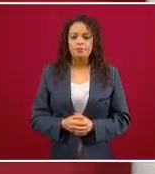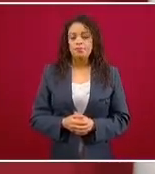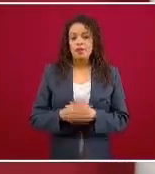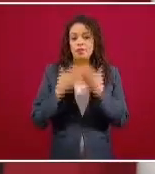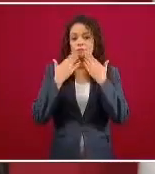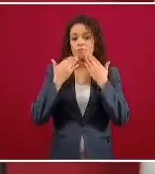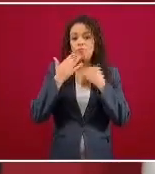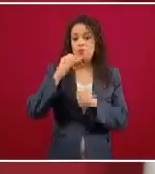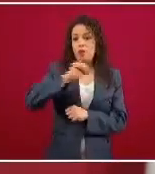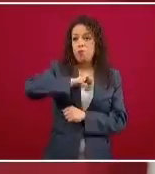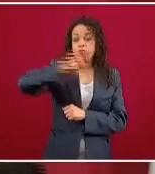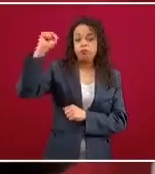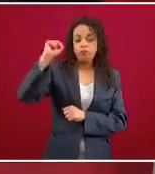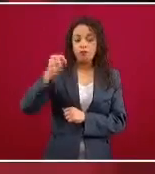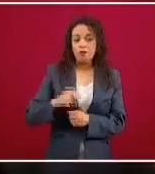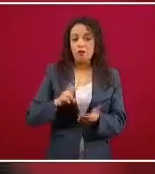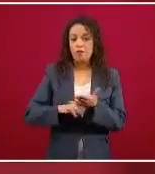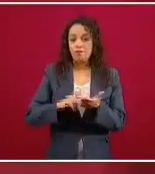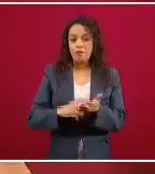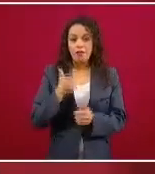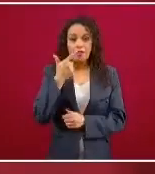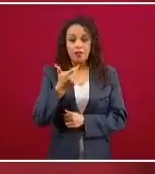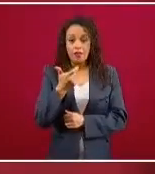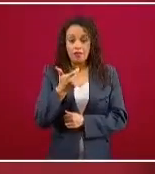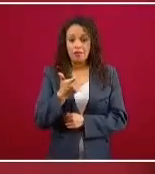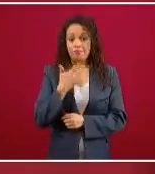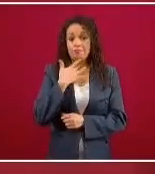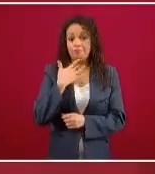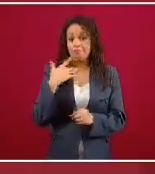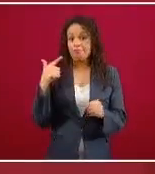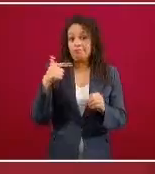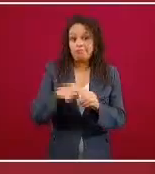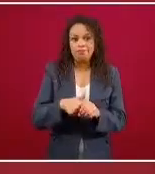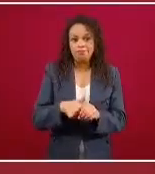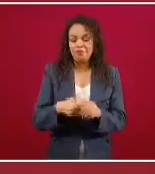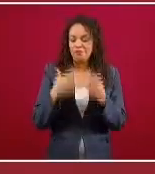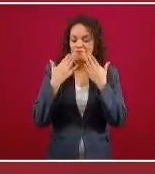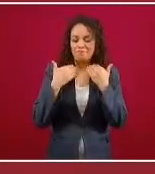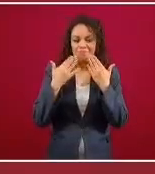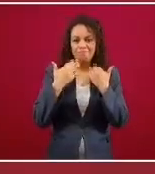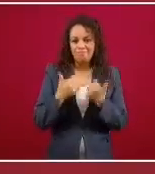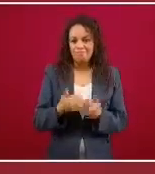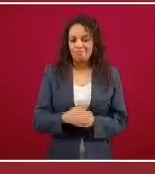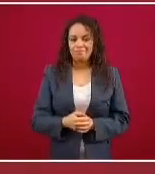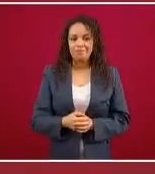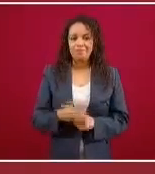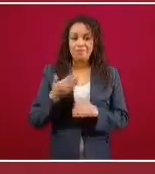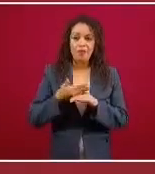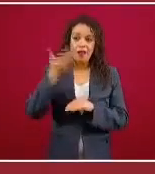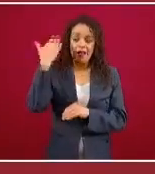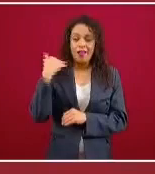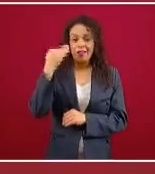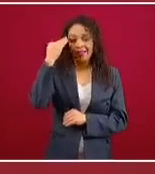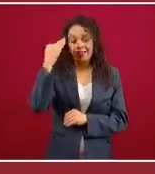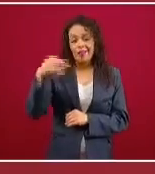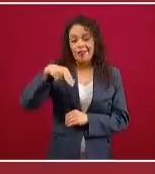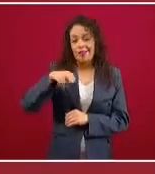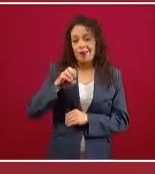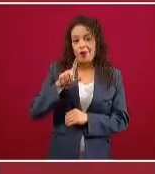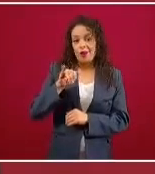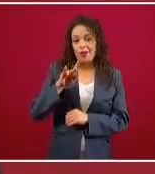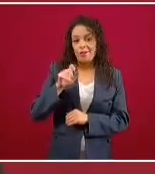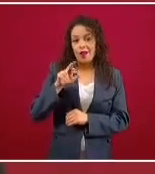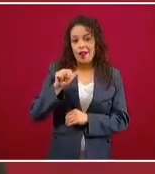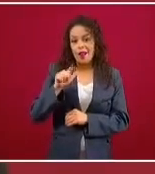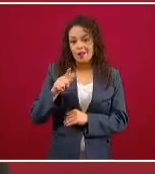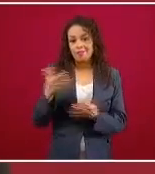gasolinazos que habían en el periodo neoliberal, en los